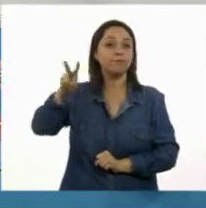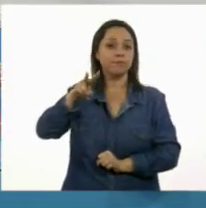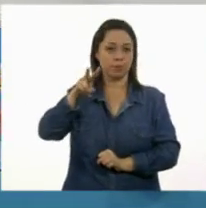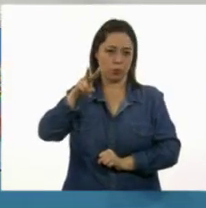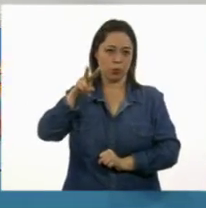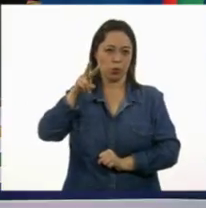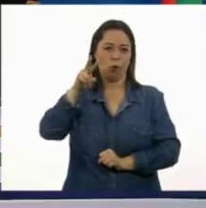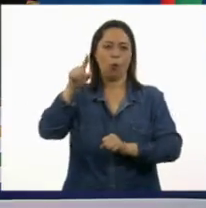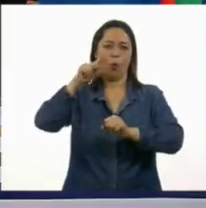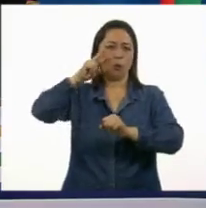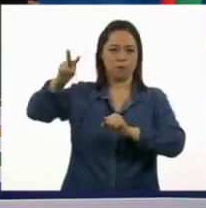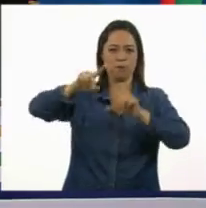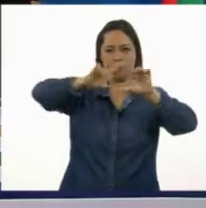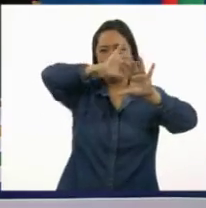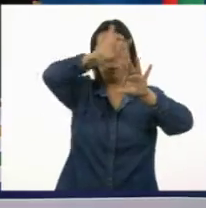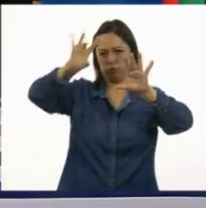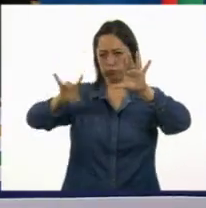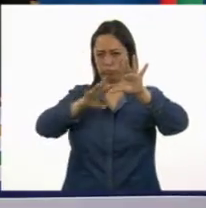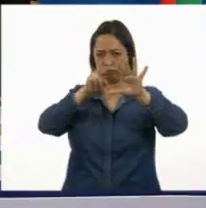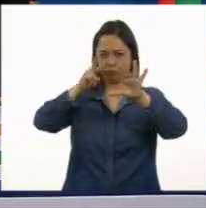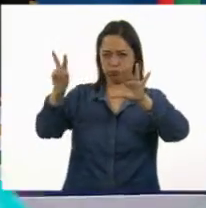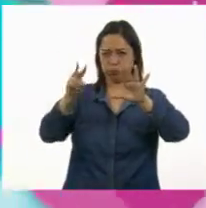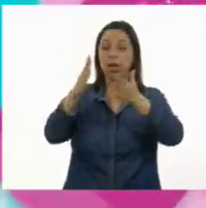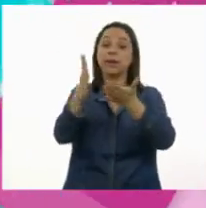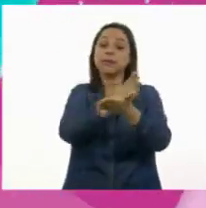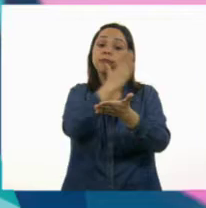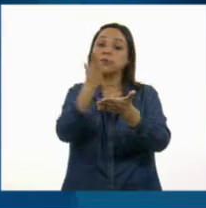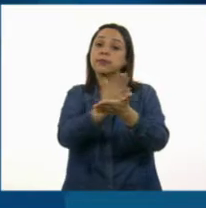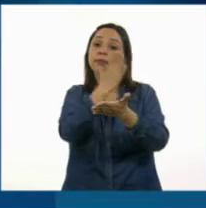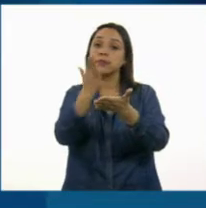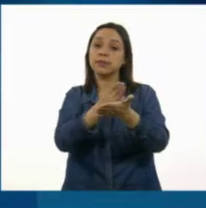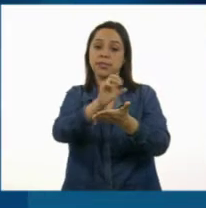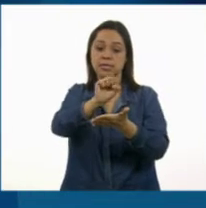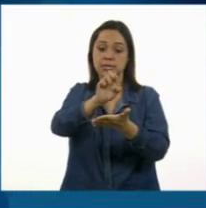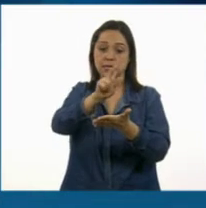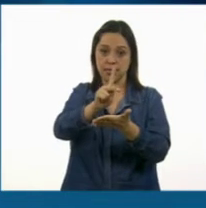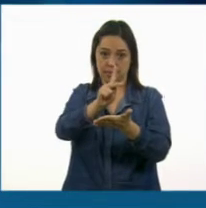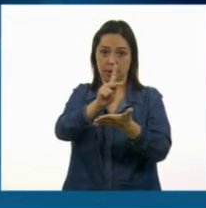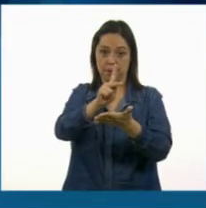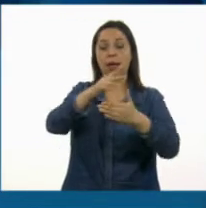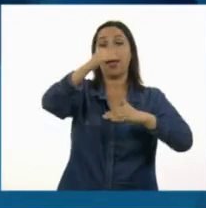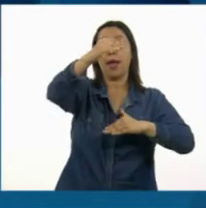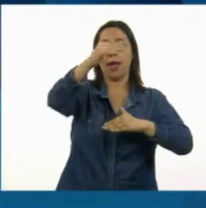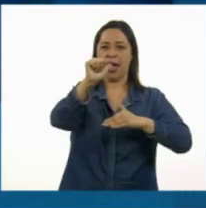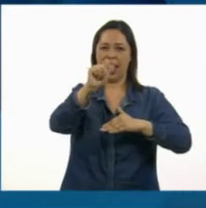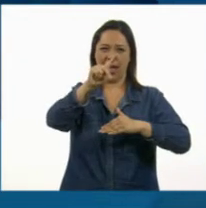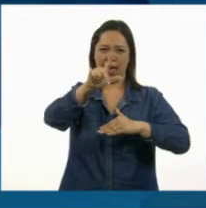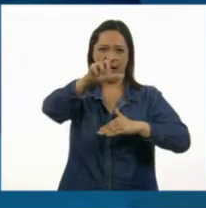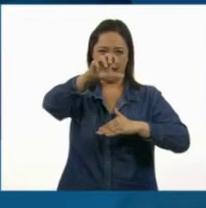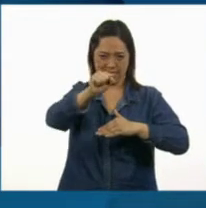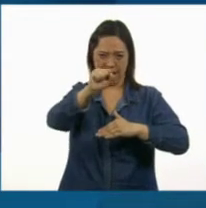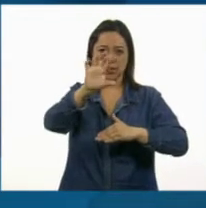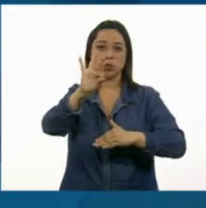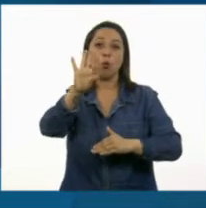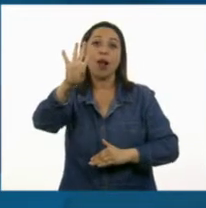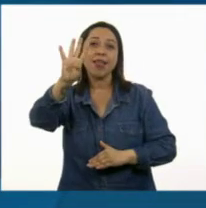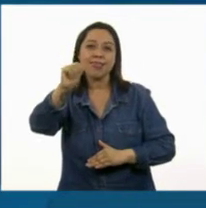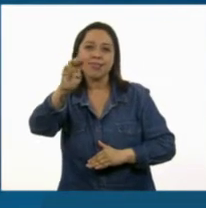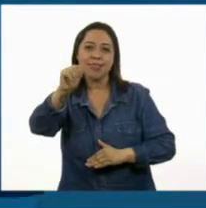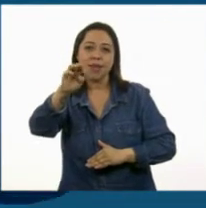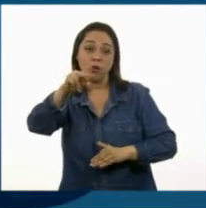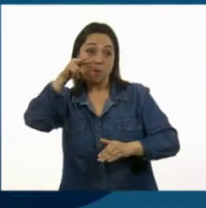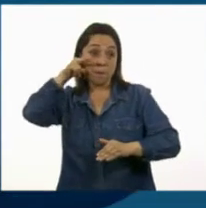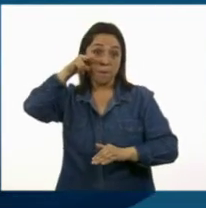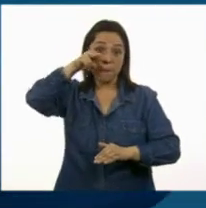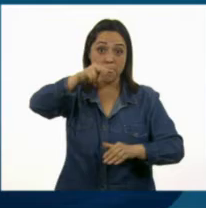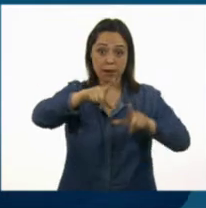esquema. Vamos a verlo. Está en la página 49 de nuestro Atlas de Geografía. Recuerden, estudiantes en casa, eso es. Vamos